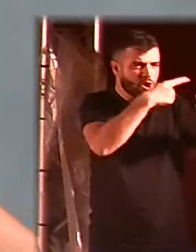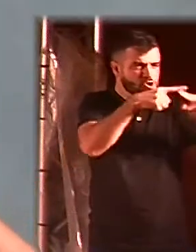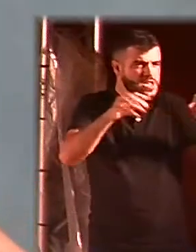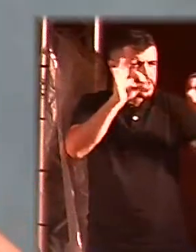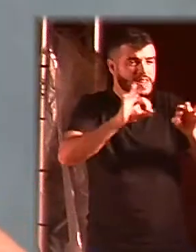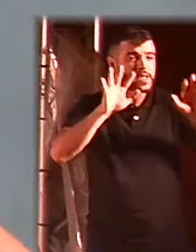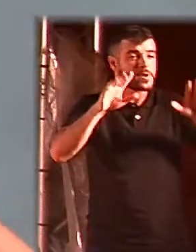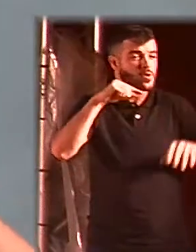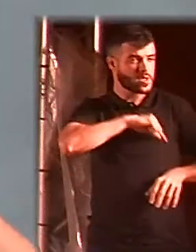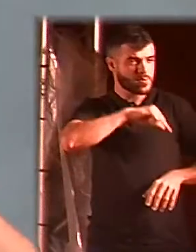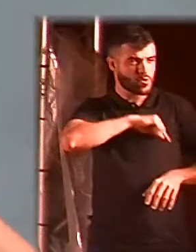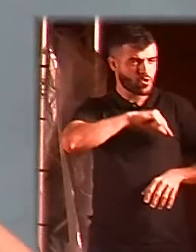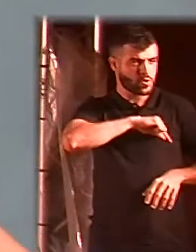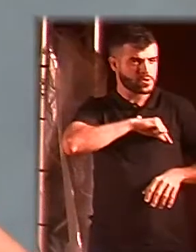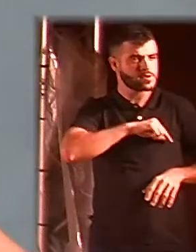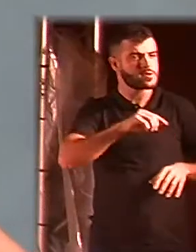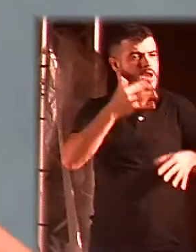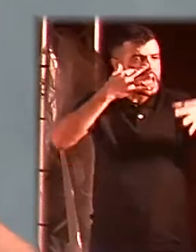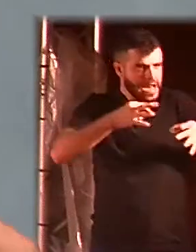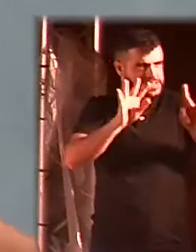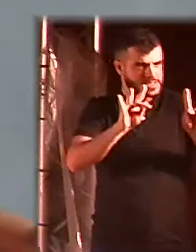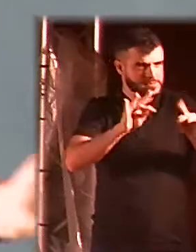las emociones sí lo son.